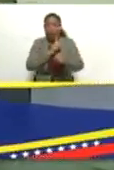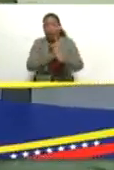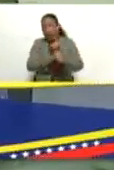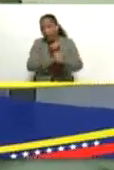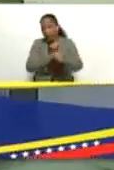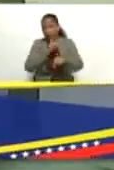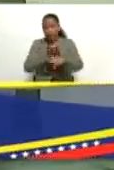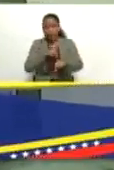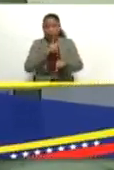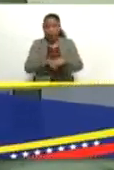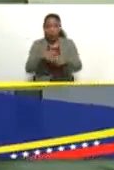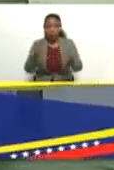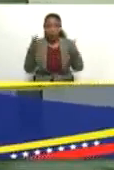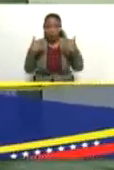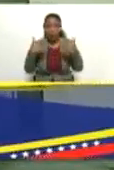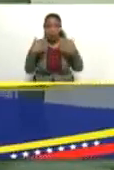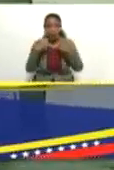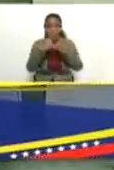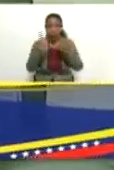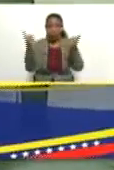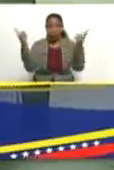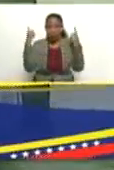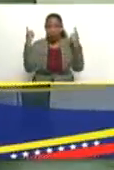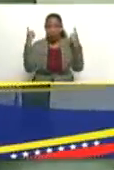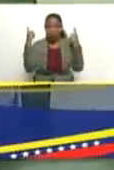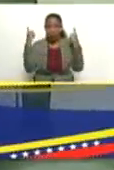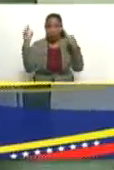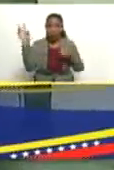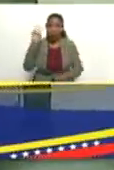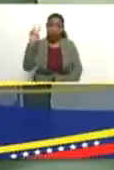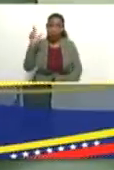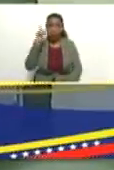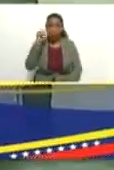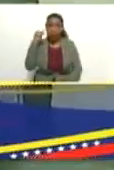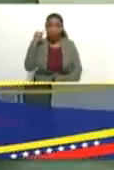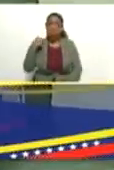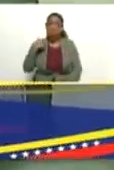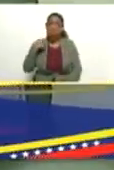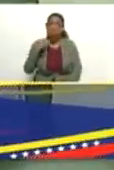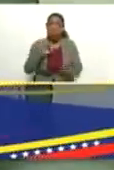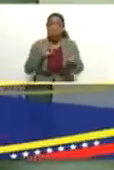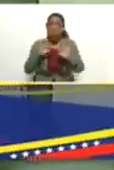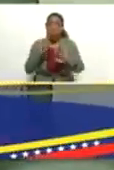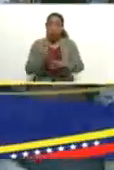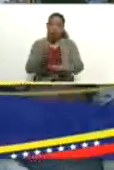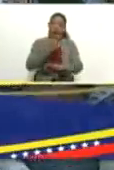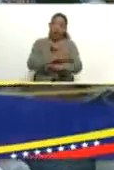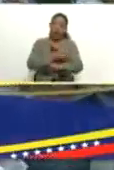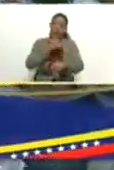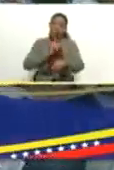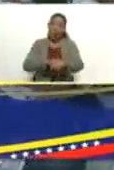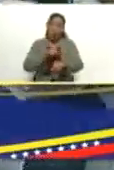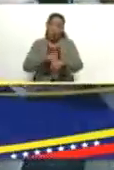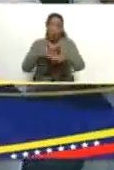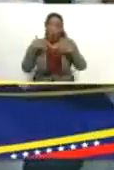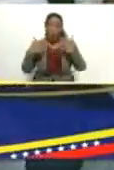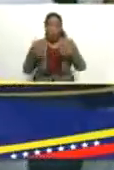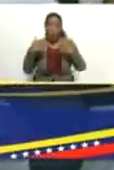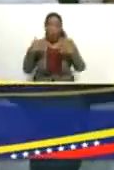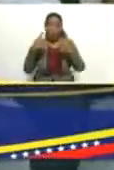Estamos en un tiempo de emergencia climática. Y los venezolanos y venezolanas tenemos que prepararnos para los tiempos de emergencia